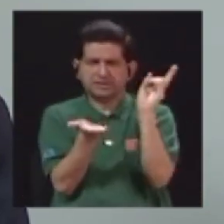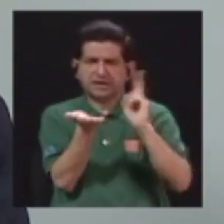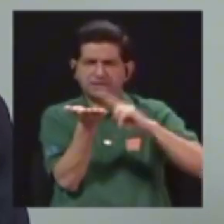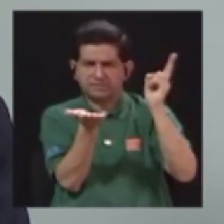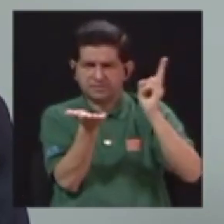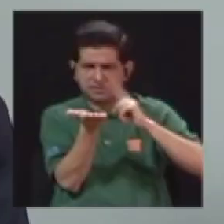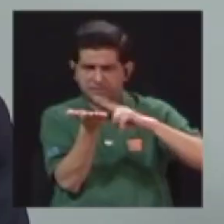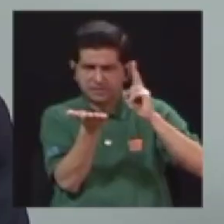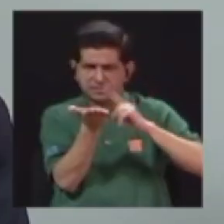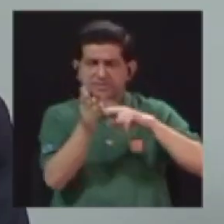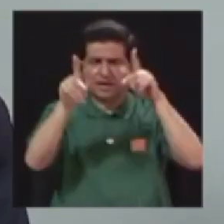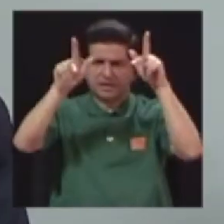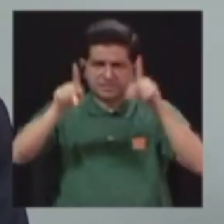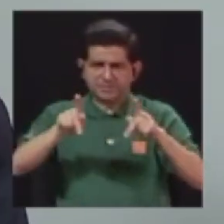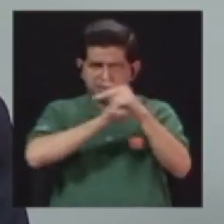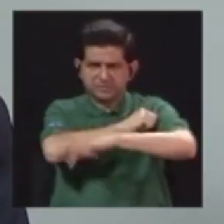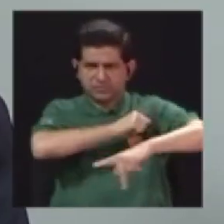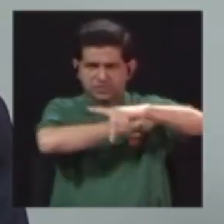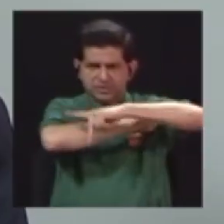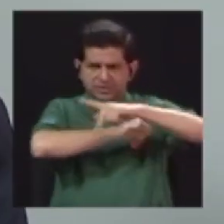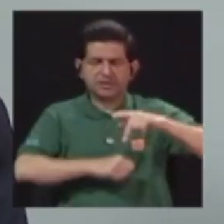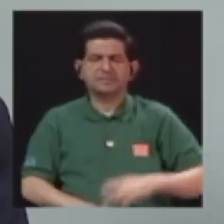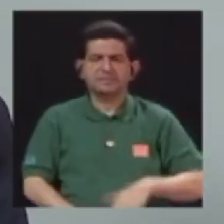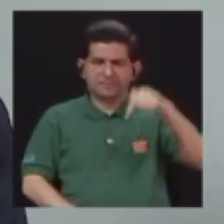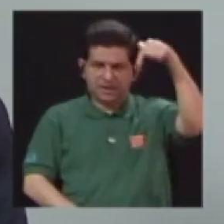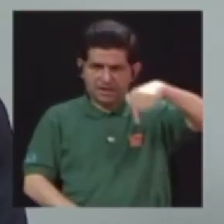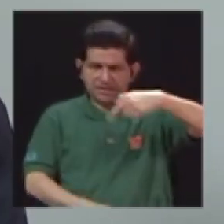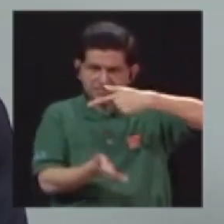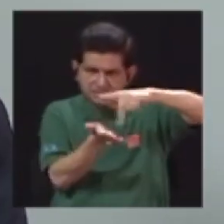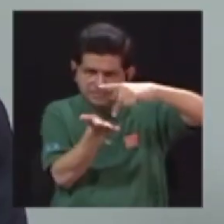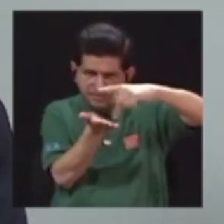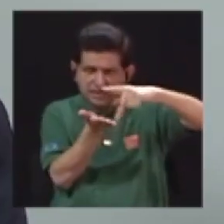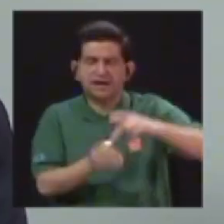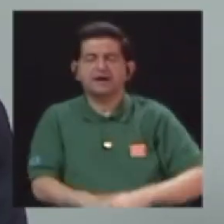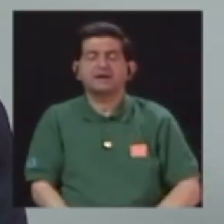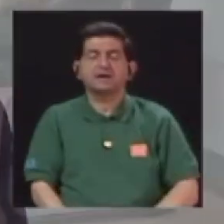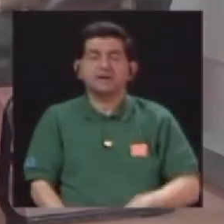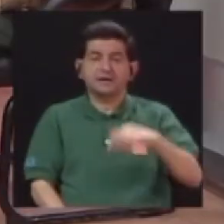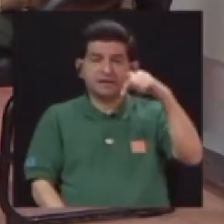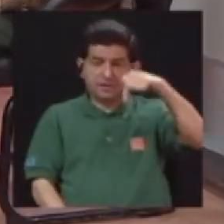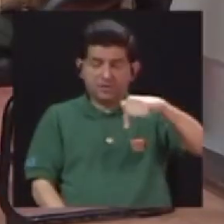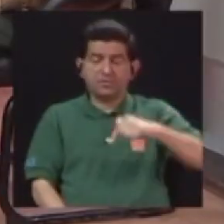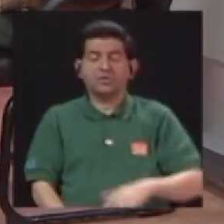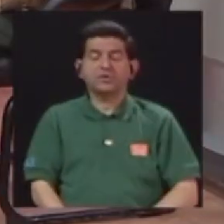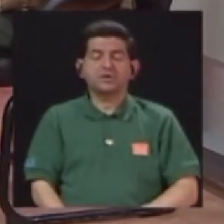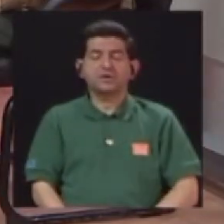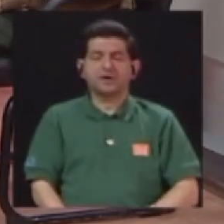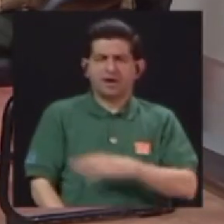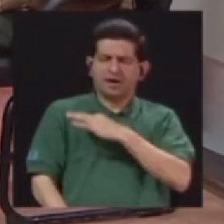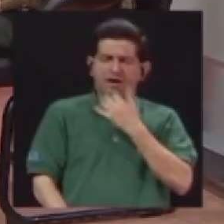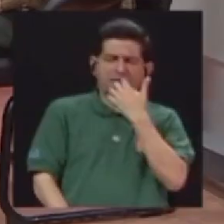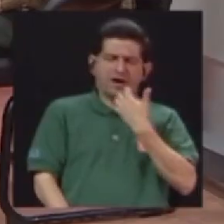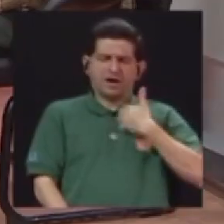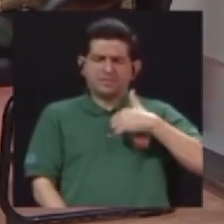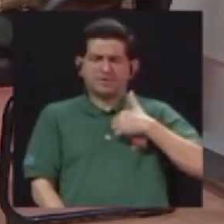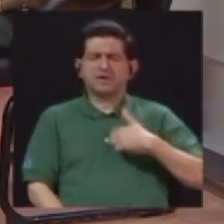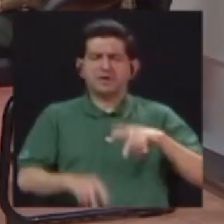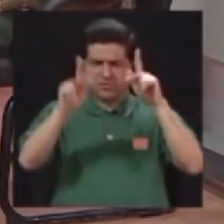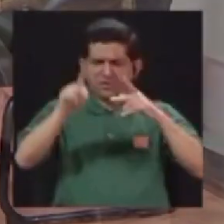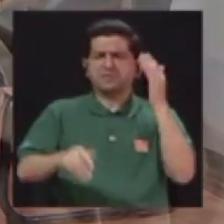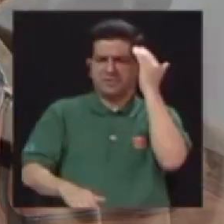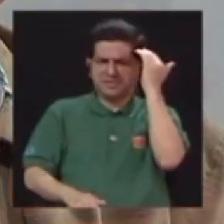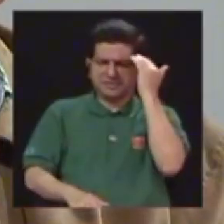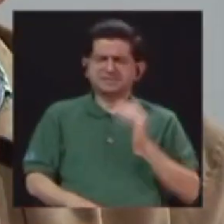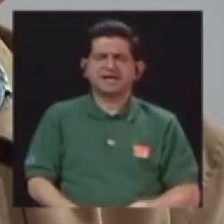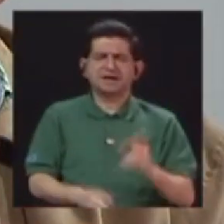que tributan los habitantes de este país, y en esta ocasión tenemos el privilegio de tener con nosotros a alguien que sabe mucho de impuestos porque fue